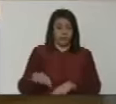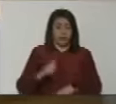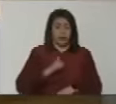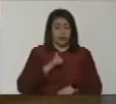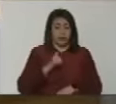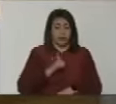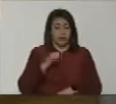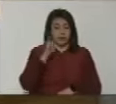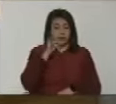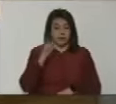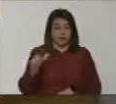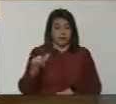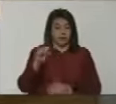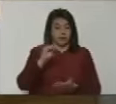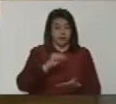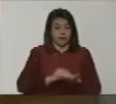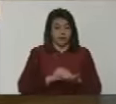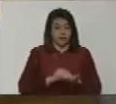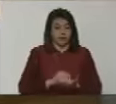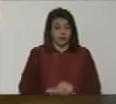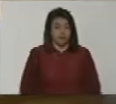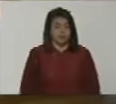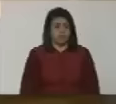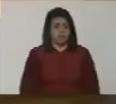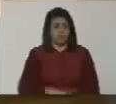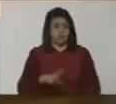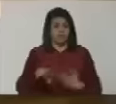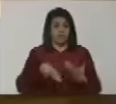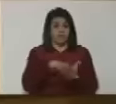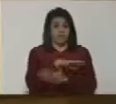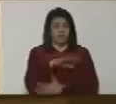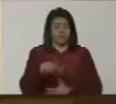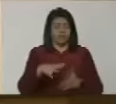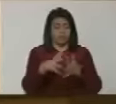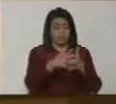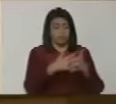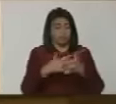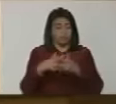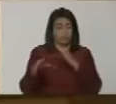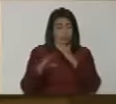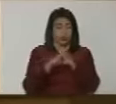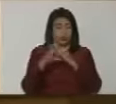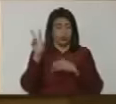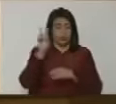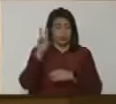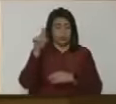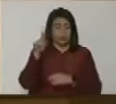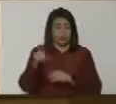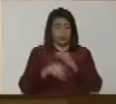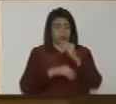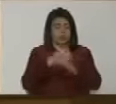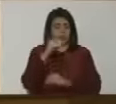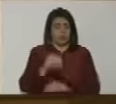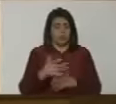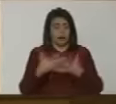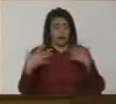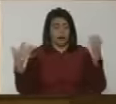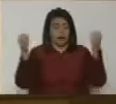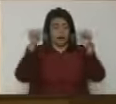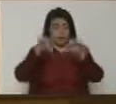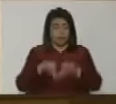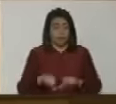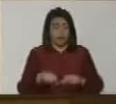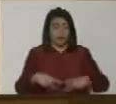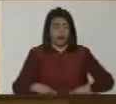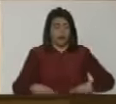Aprovechamos para denunciar una vez más la guerra imperialista contra Venezuela, que ha causado un gran daño a